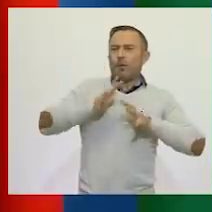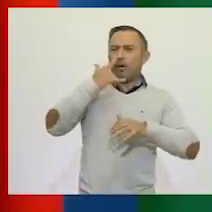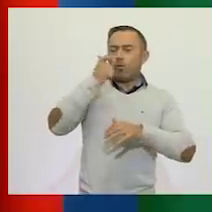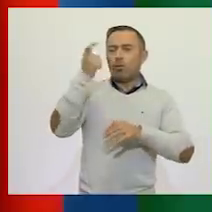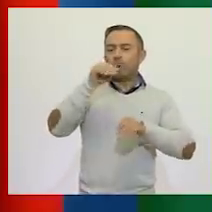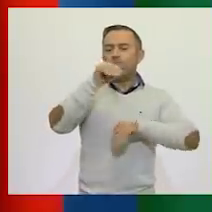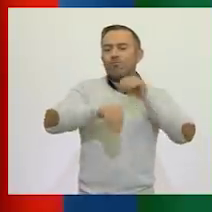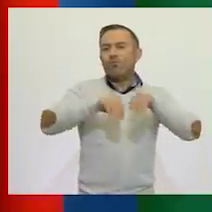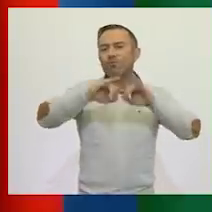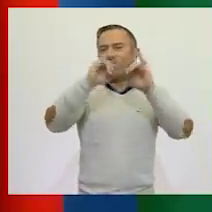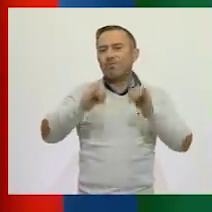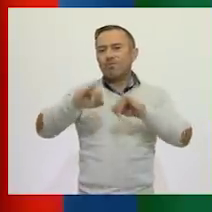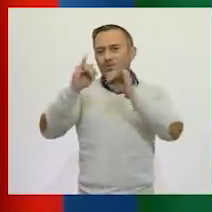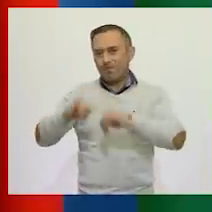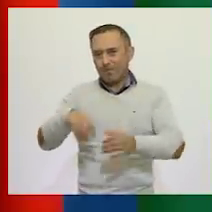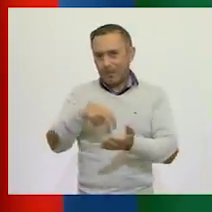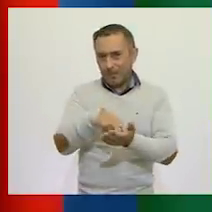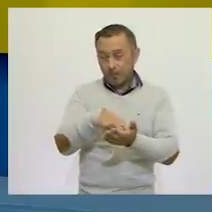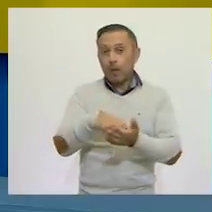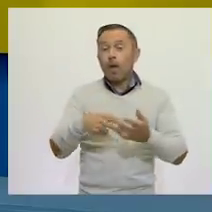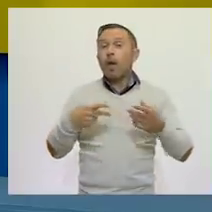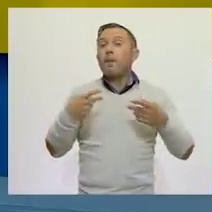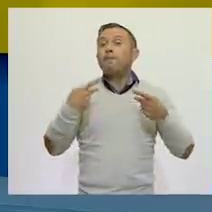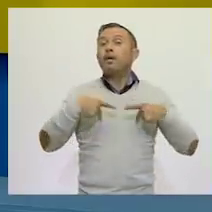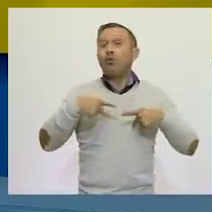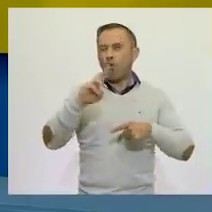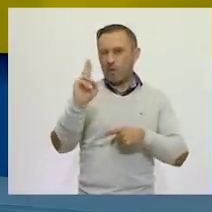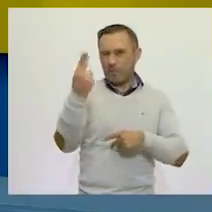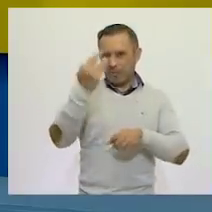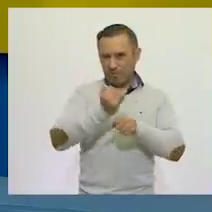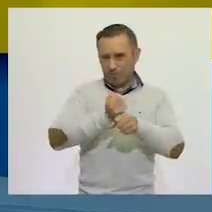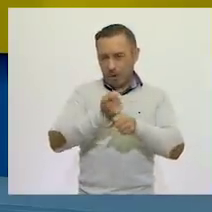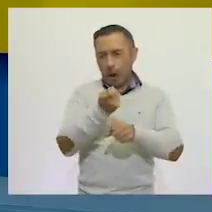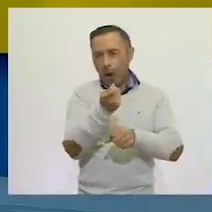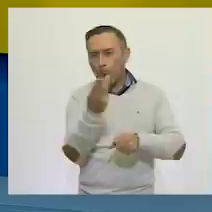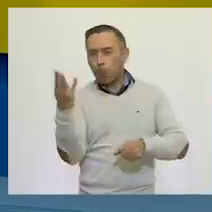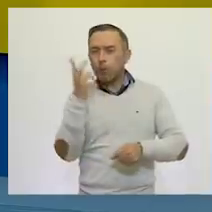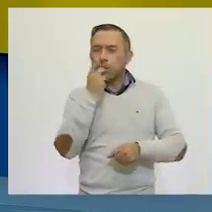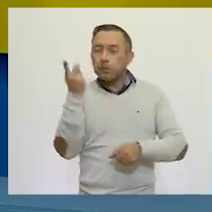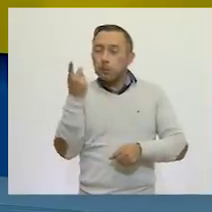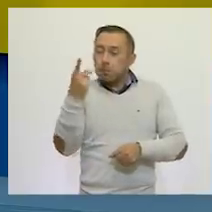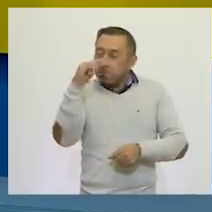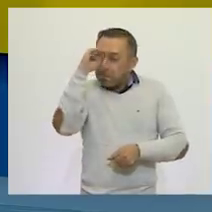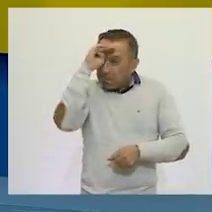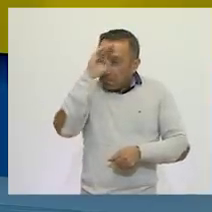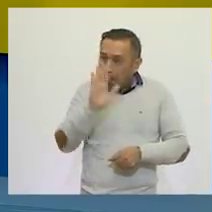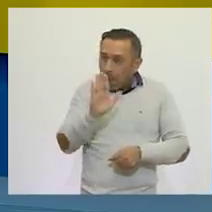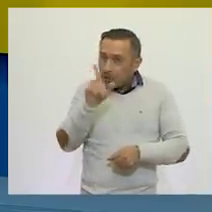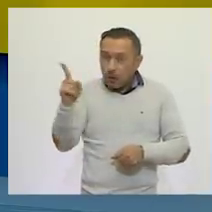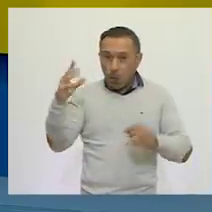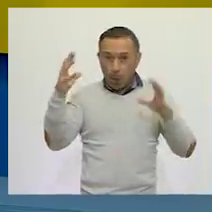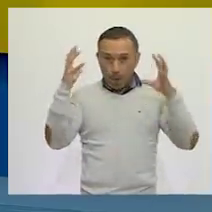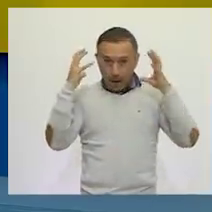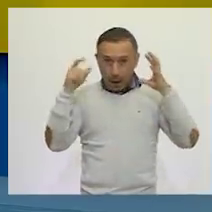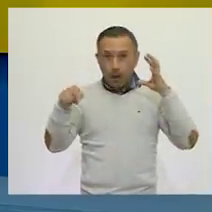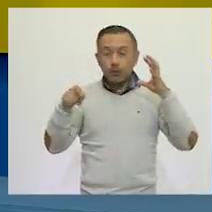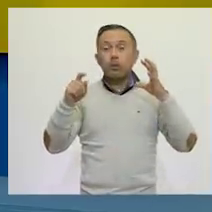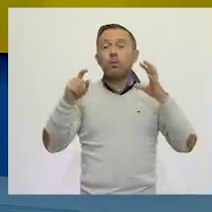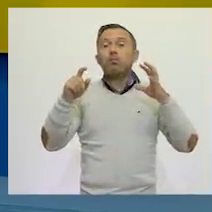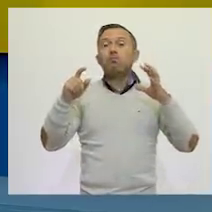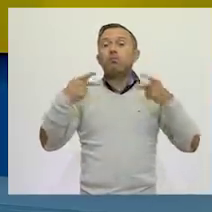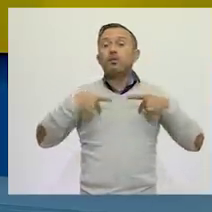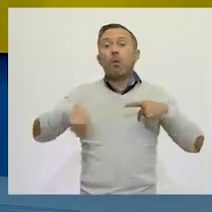algunos especialistas tienen la hipótesis de que la civilización olmeca no se extinguió por completo,